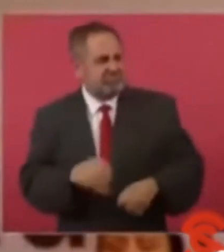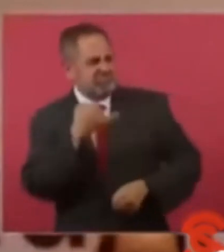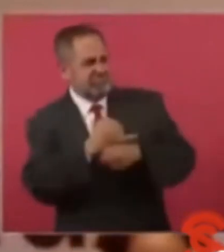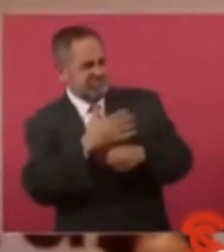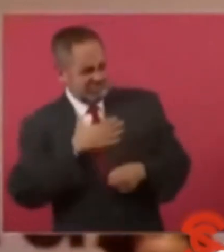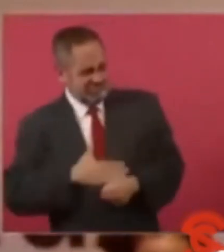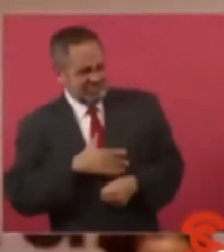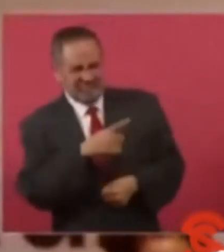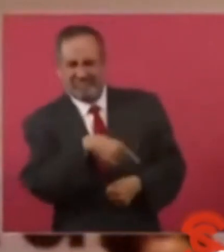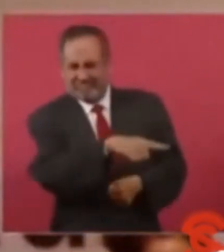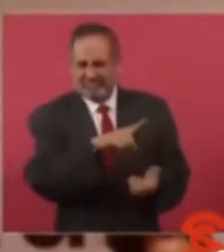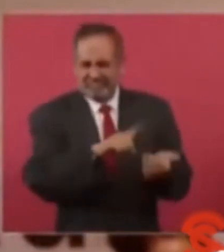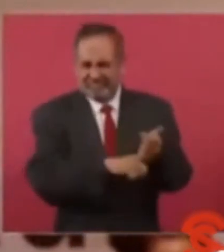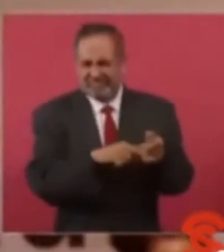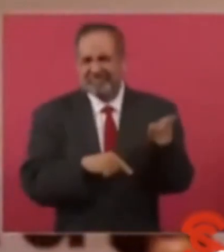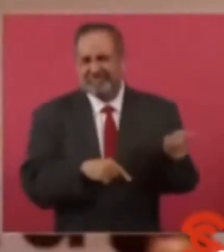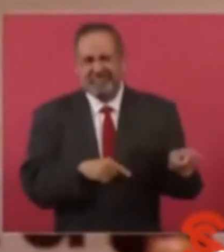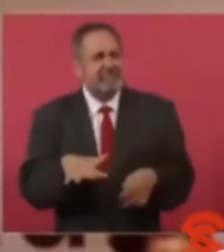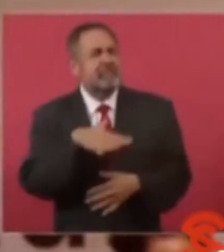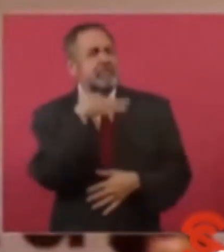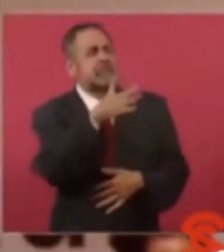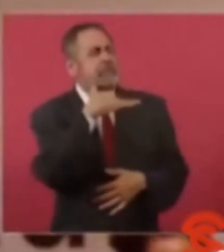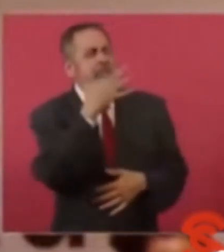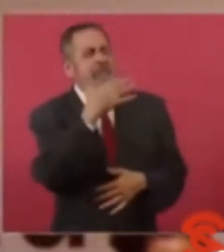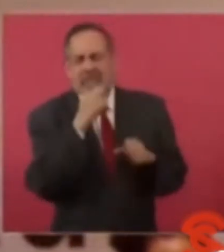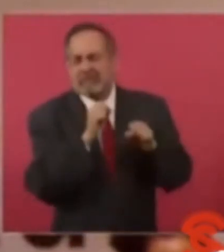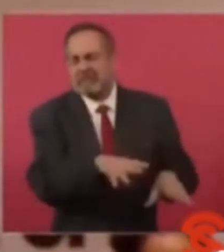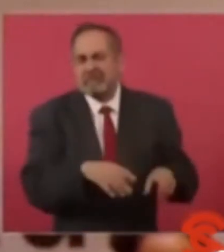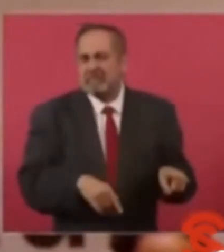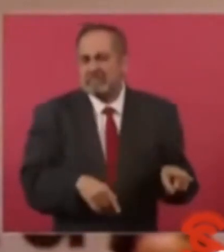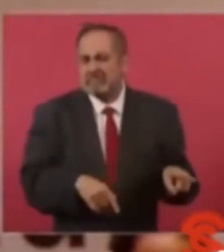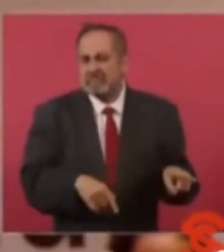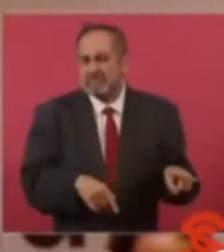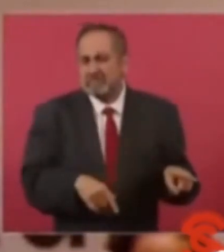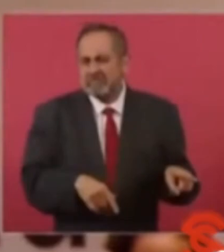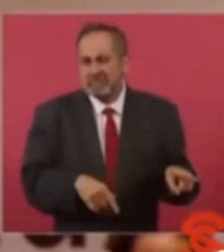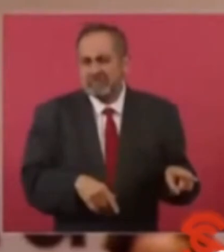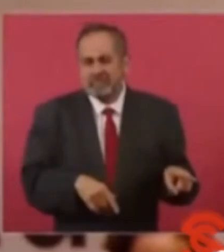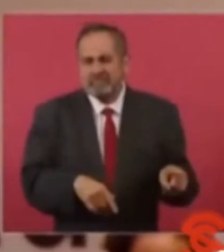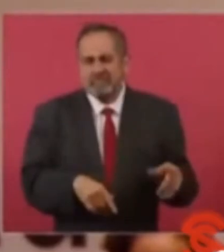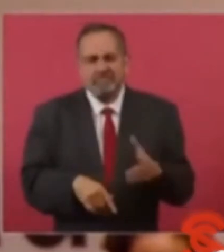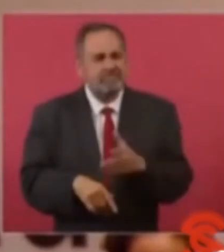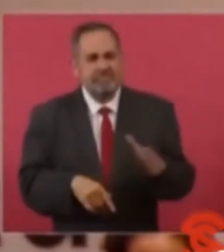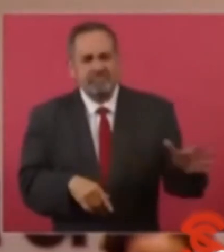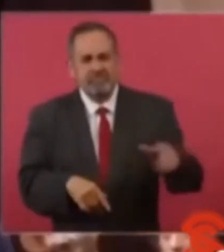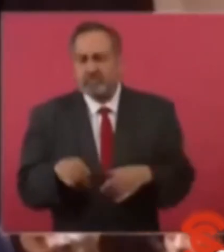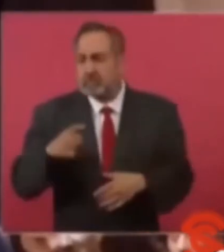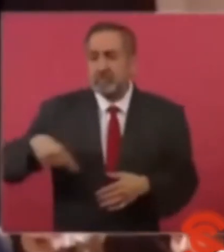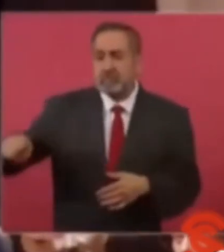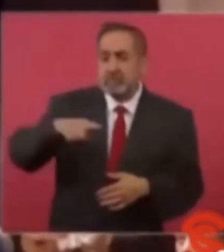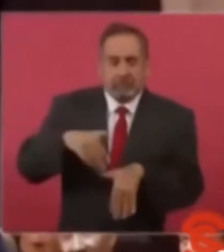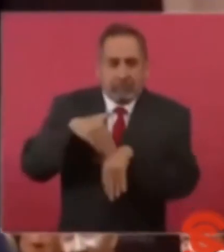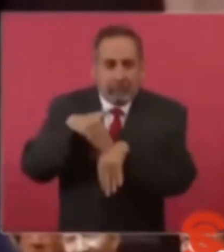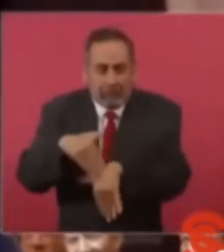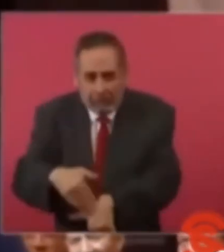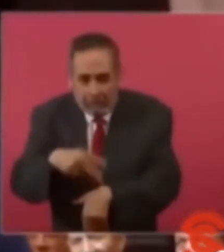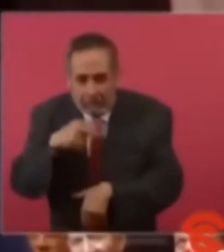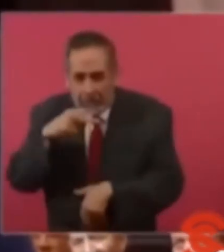injusta y de corrupción, no hay que ser